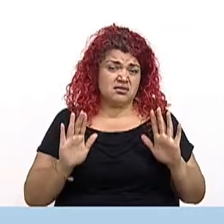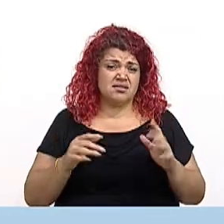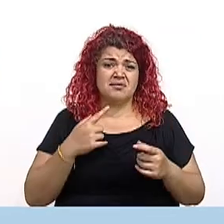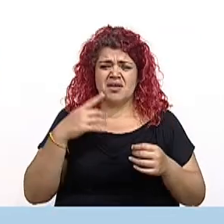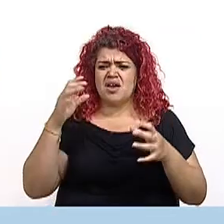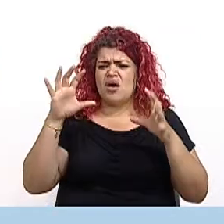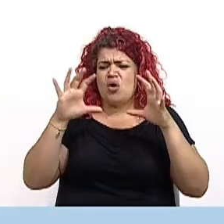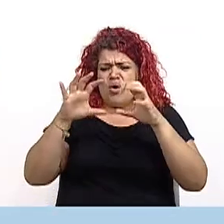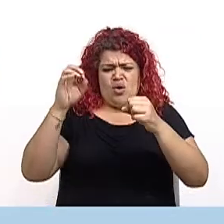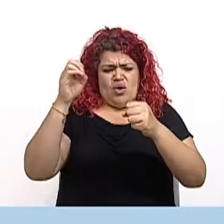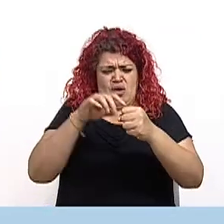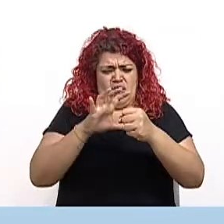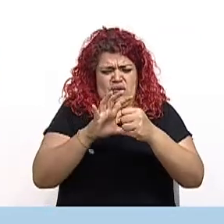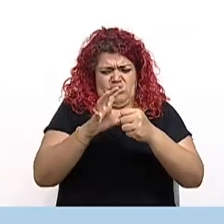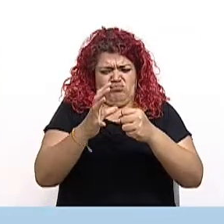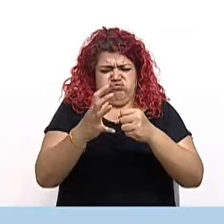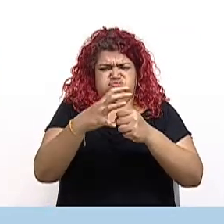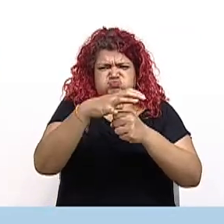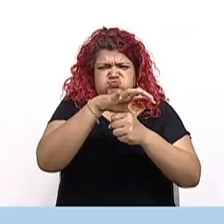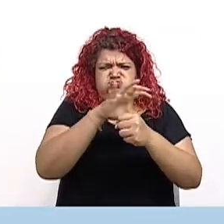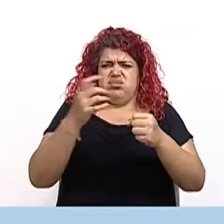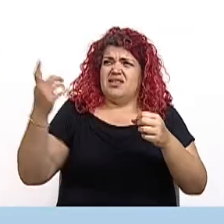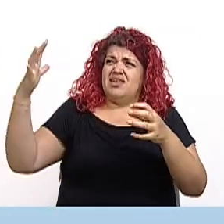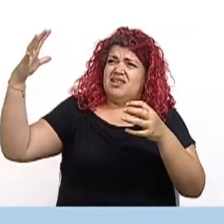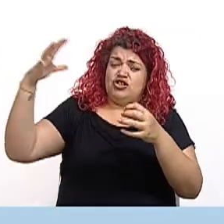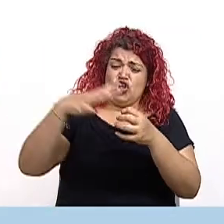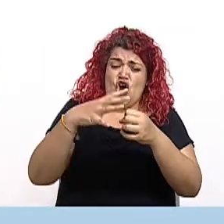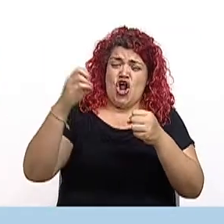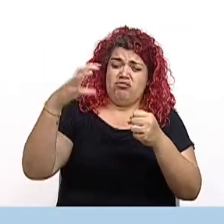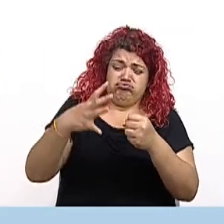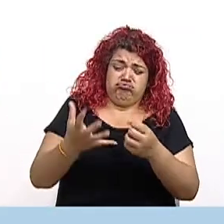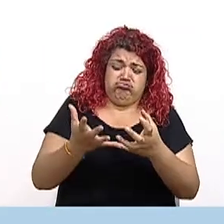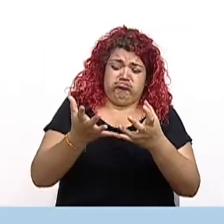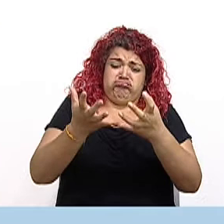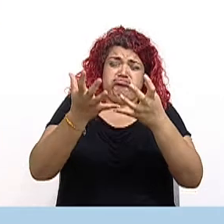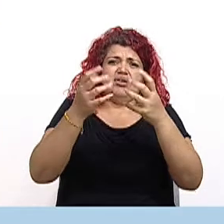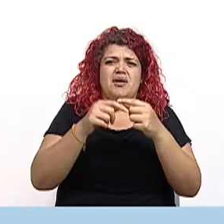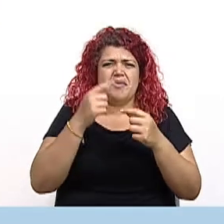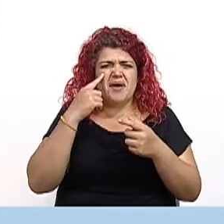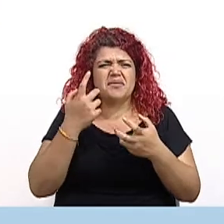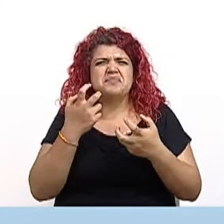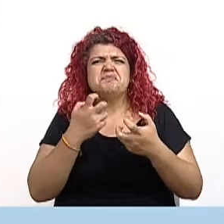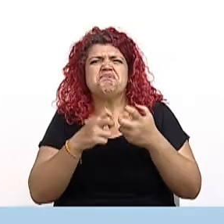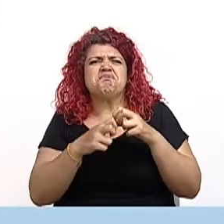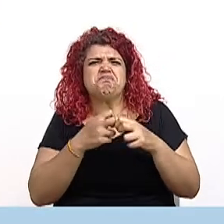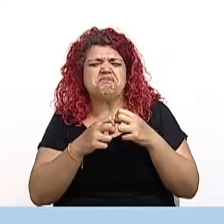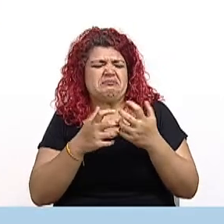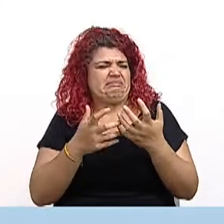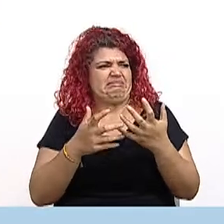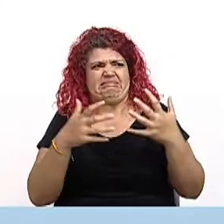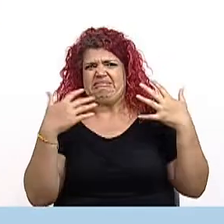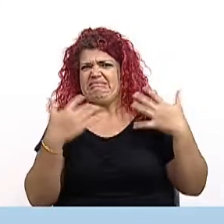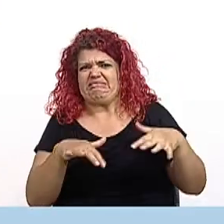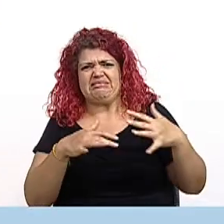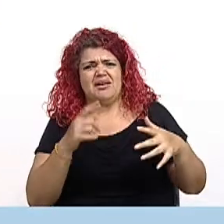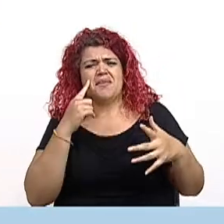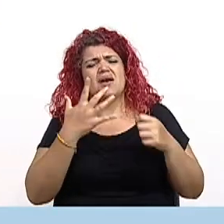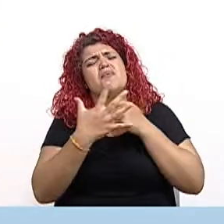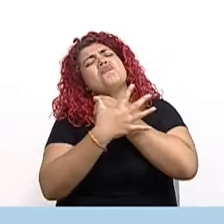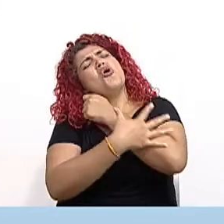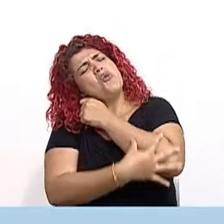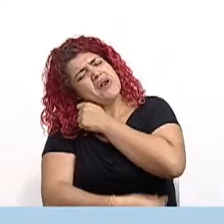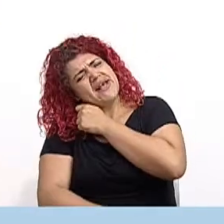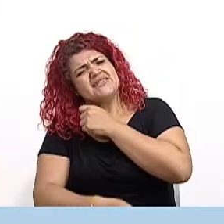efecto invernadero, lo que hablábamos también de los desastres extremos, y los asuntos socioeconómicos relacionados con la pobreza y